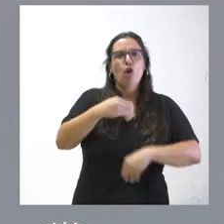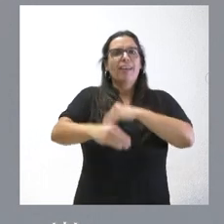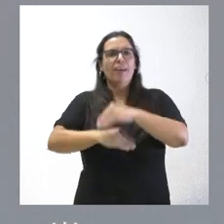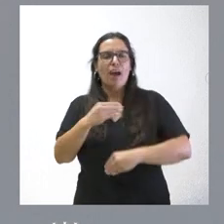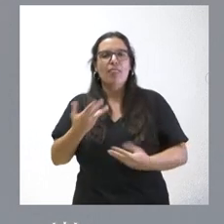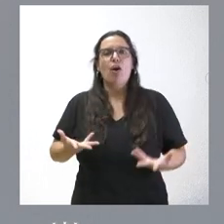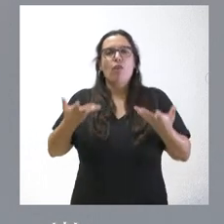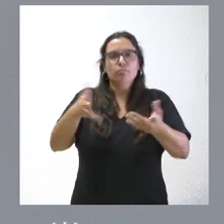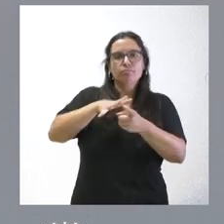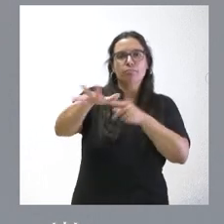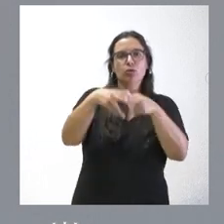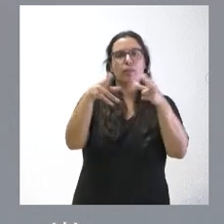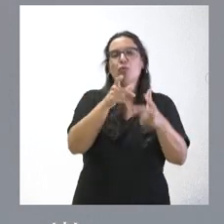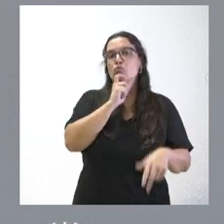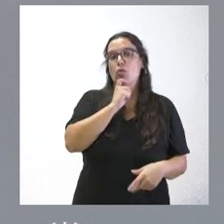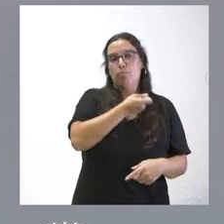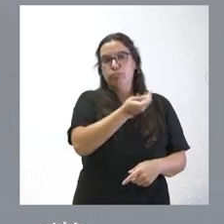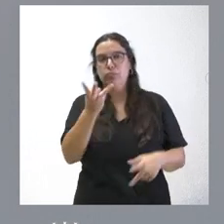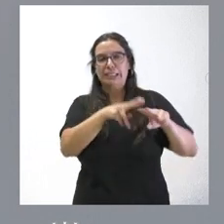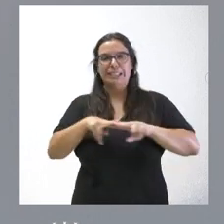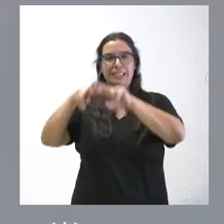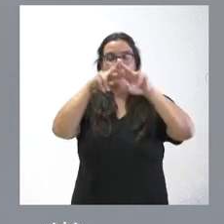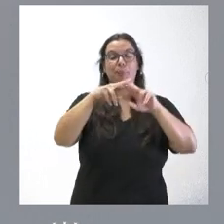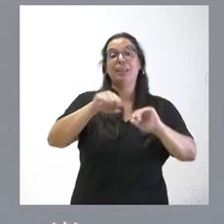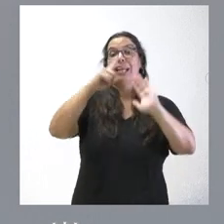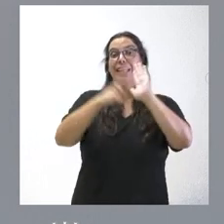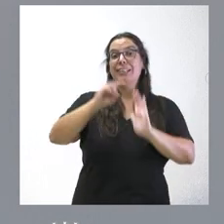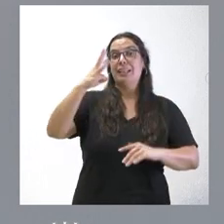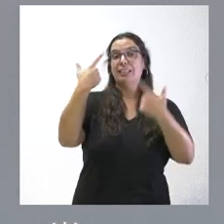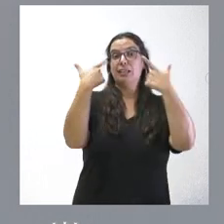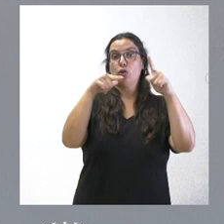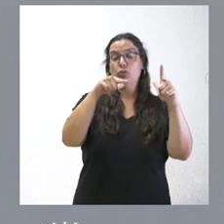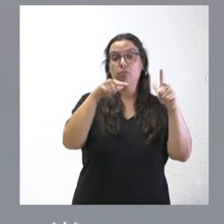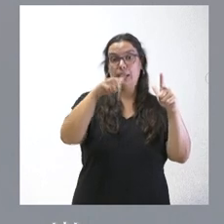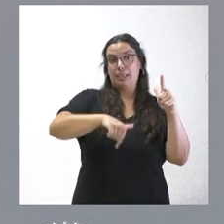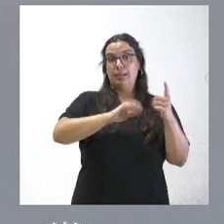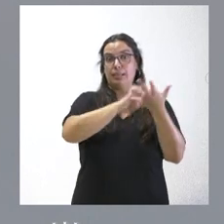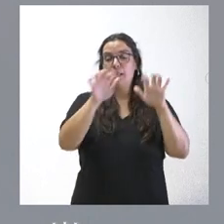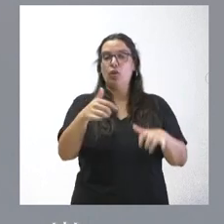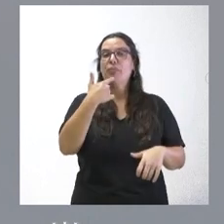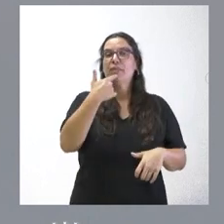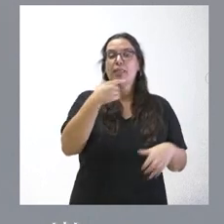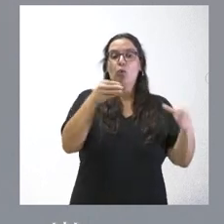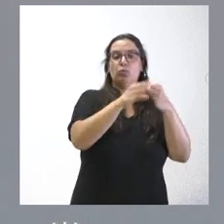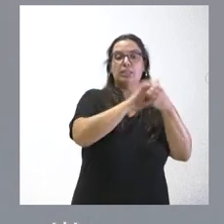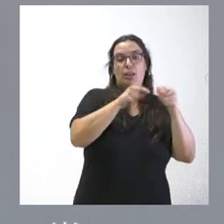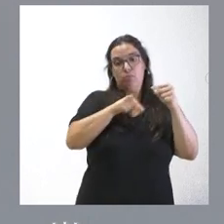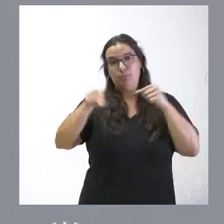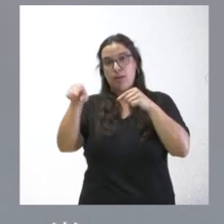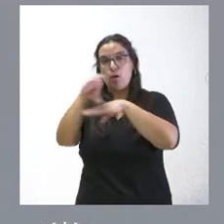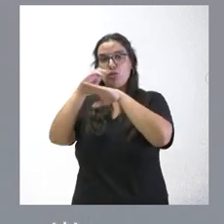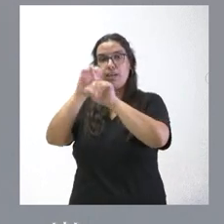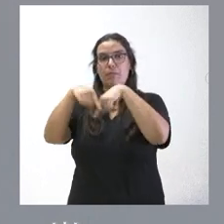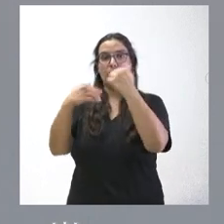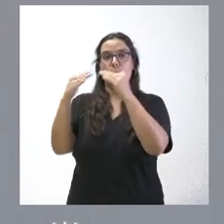aportación de valor a la sociedad la ley del Tercer sector en castillón Establece que la junta a través de la consejería de familia igual de